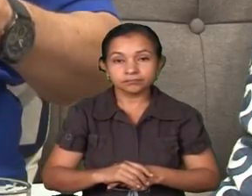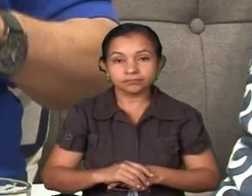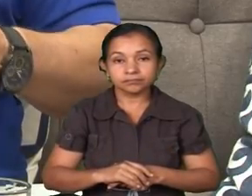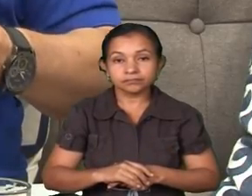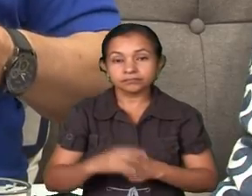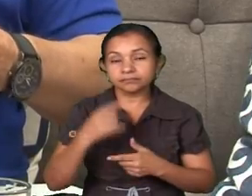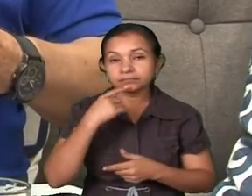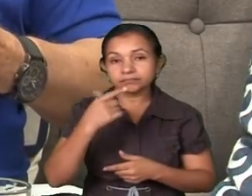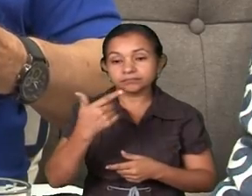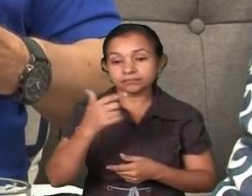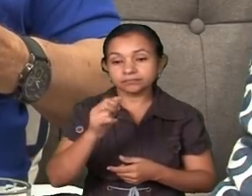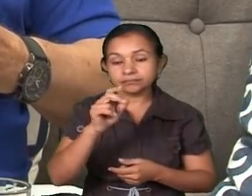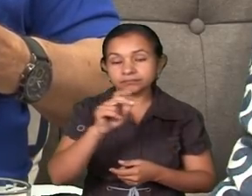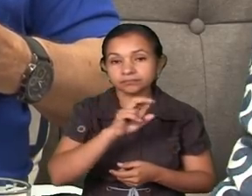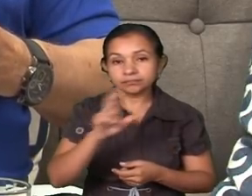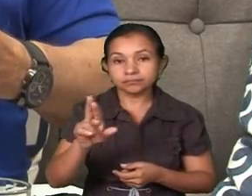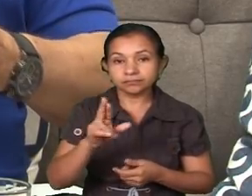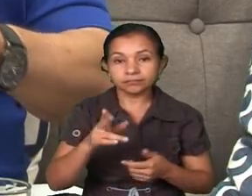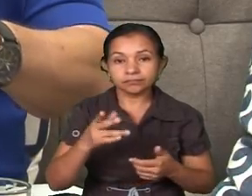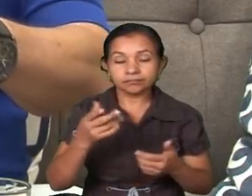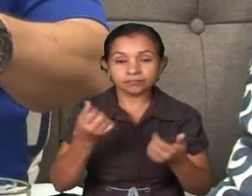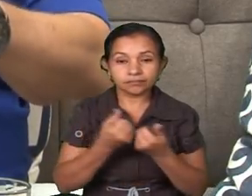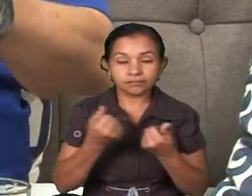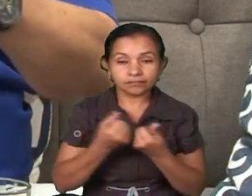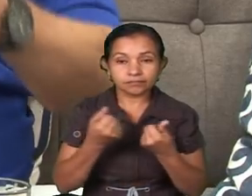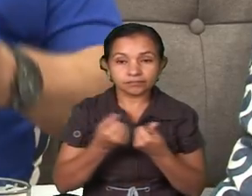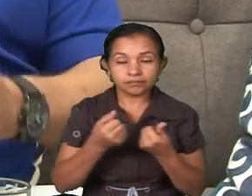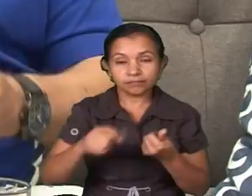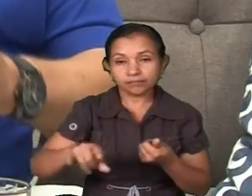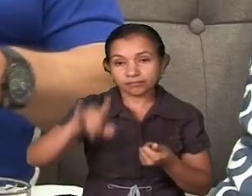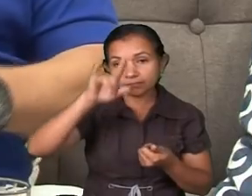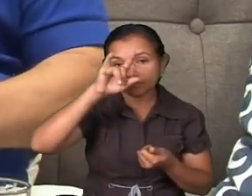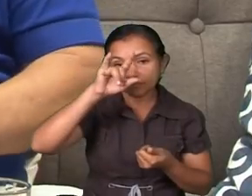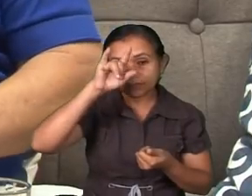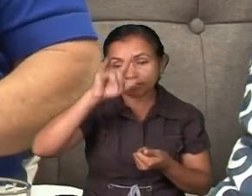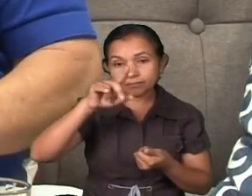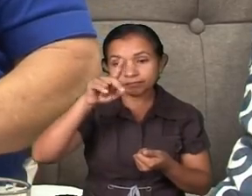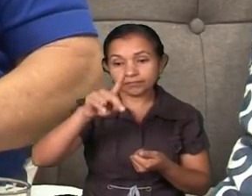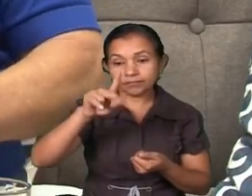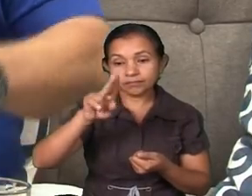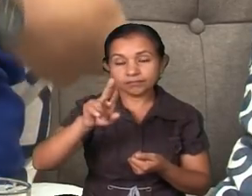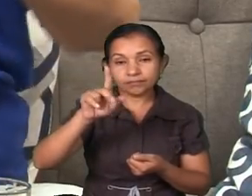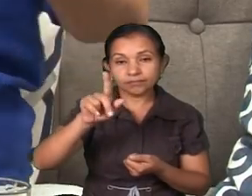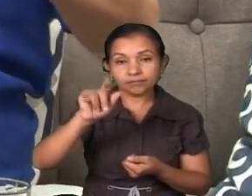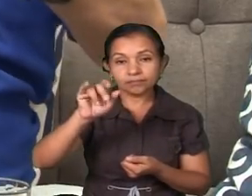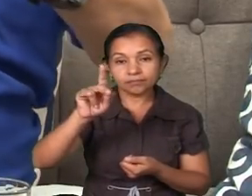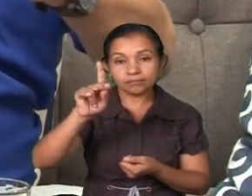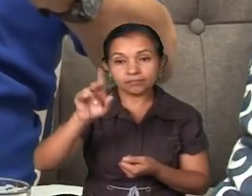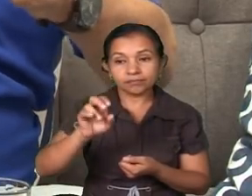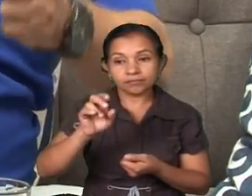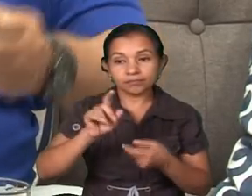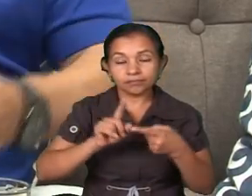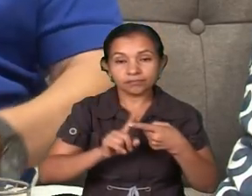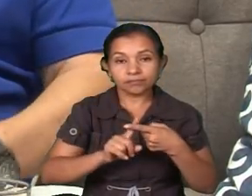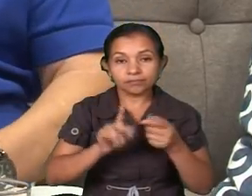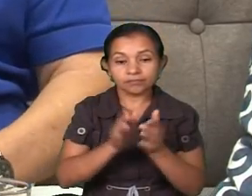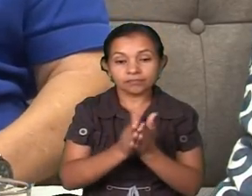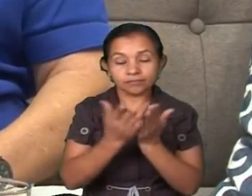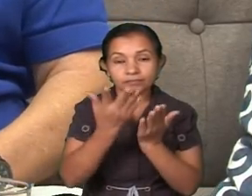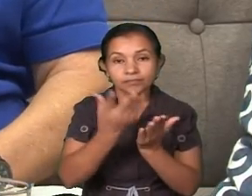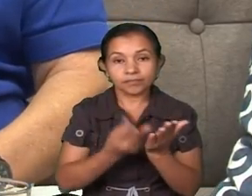Y Gaspar García Laviana, peleando contra Satanás en el púlpito, con la cruz y la Biblia,